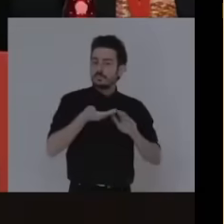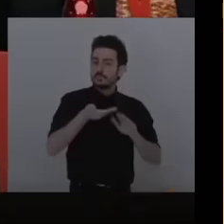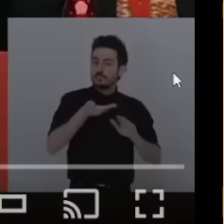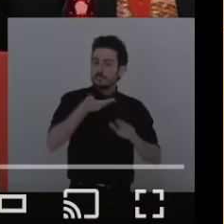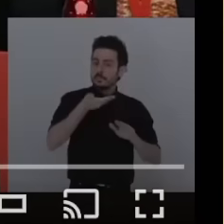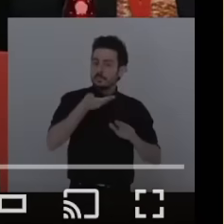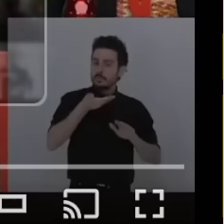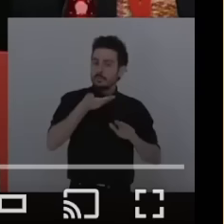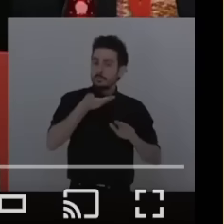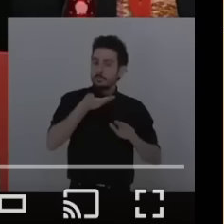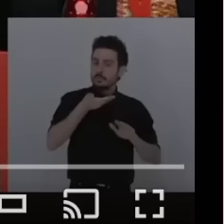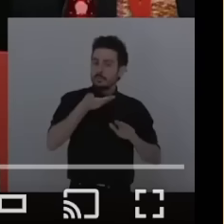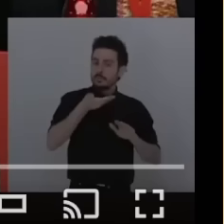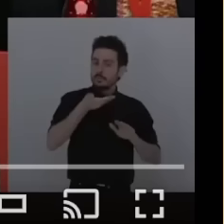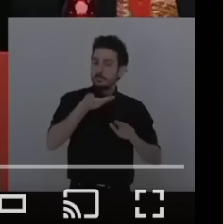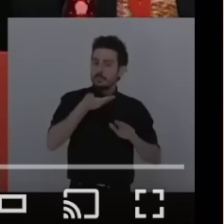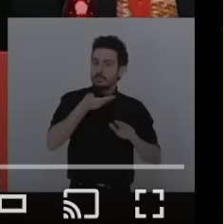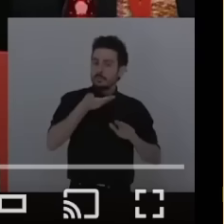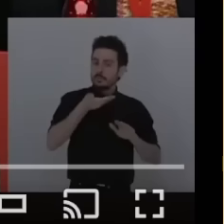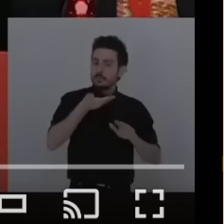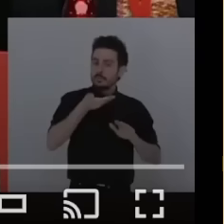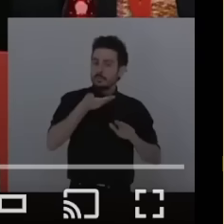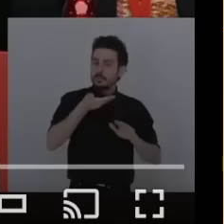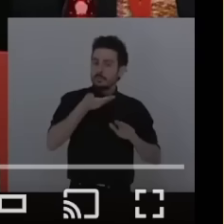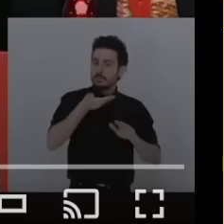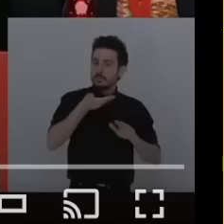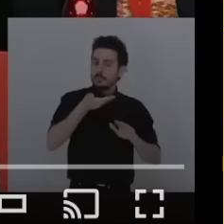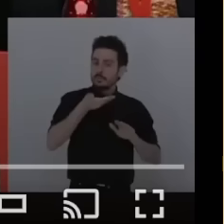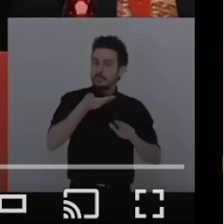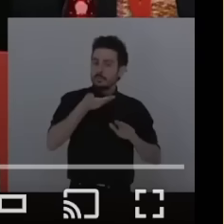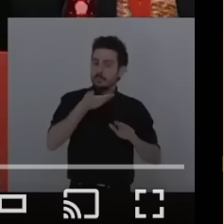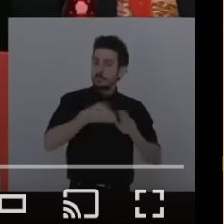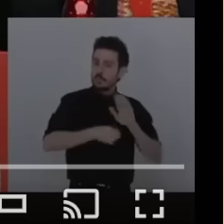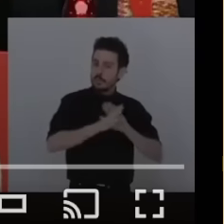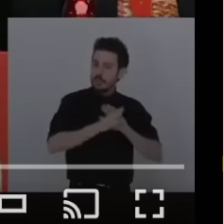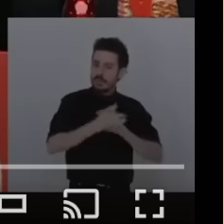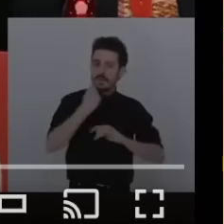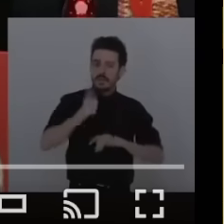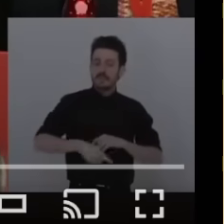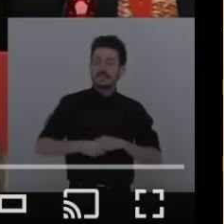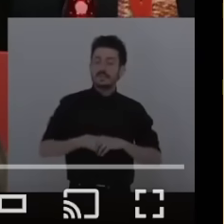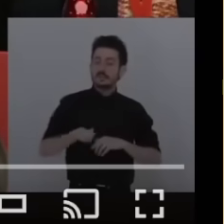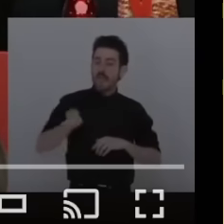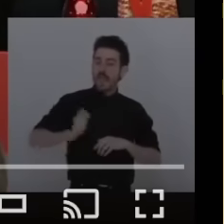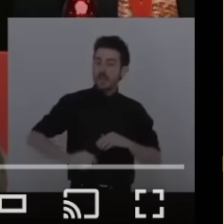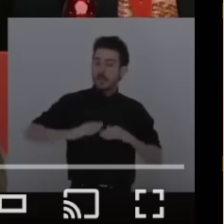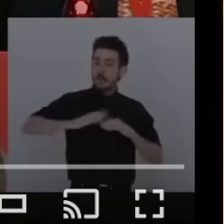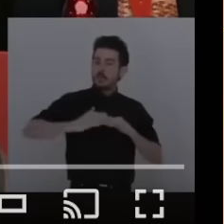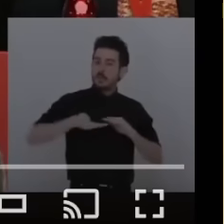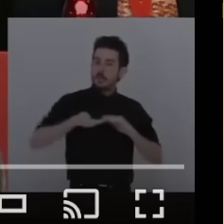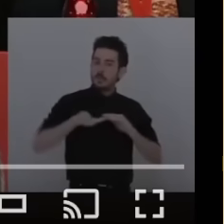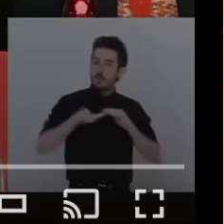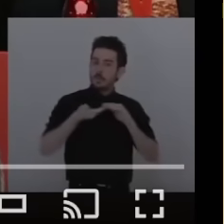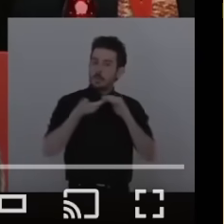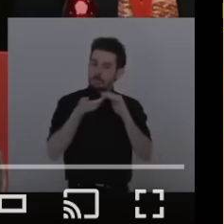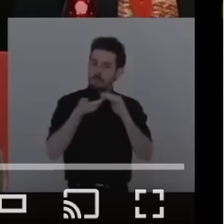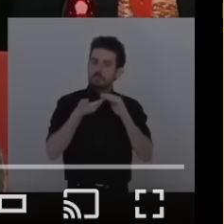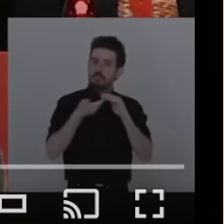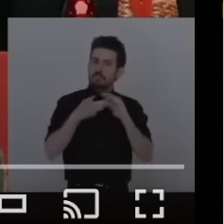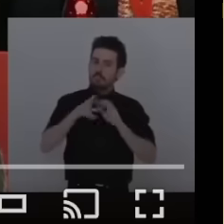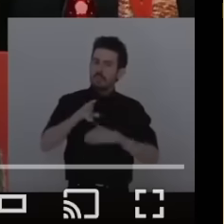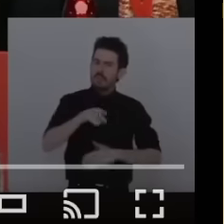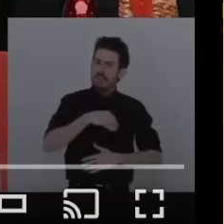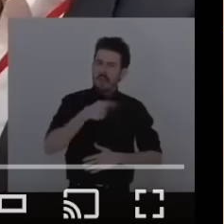mínimo? Merece la pena. Merece la pena. Merece la pena seguir avanzando por la